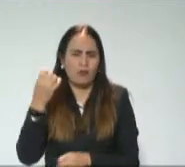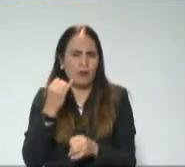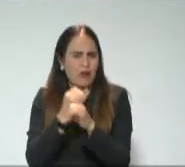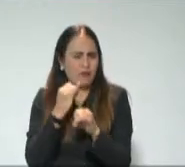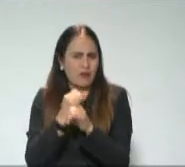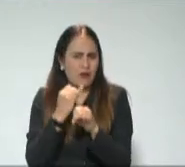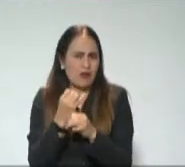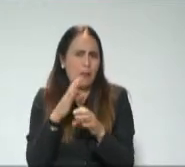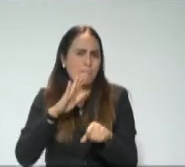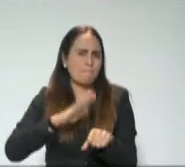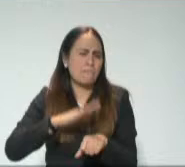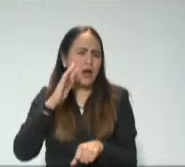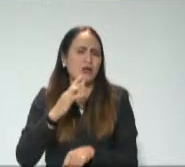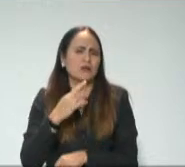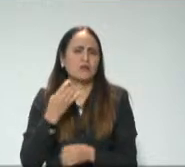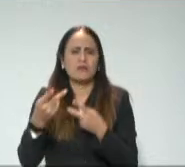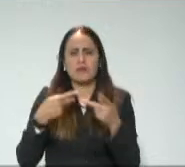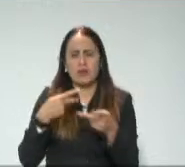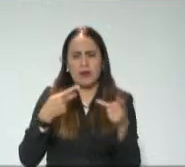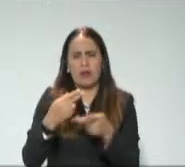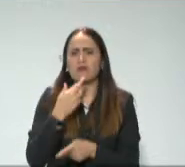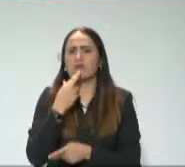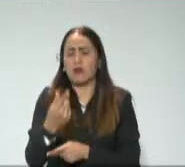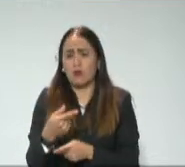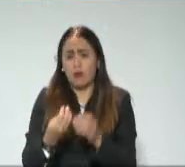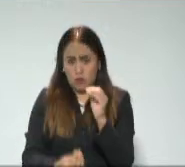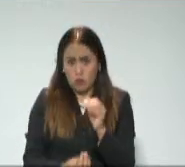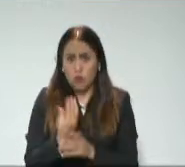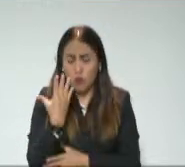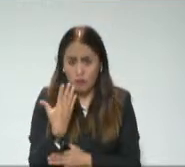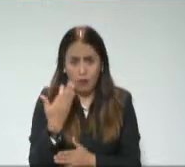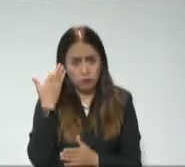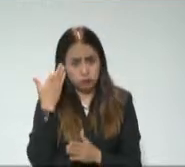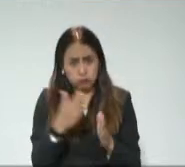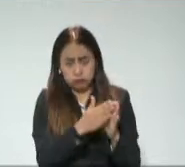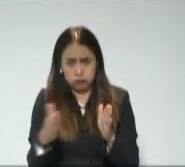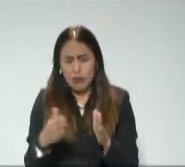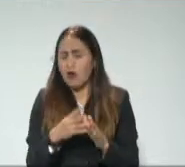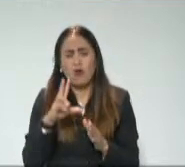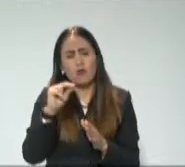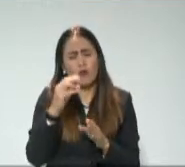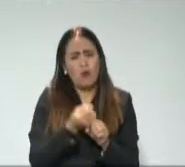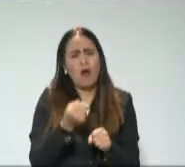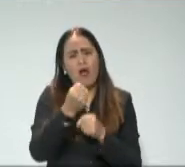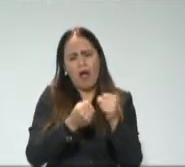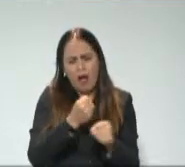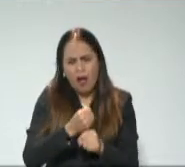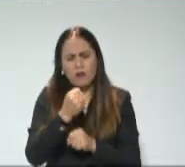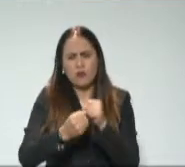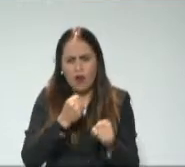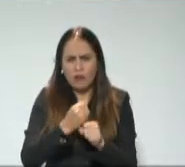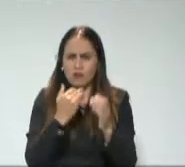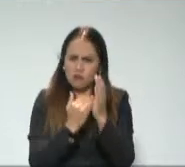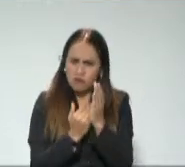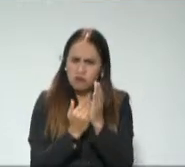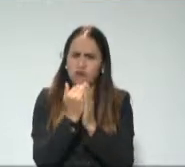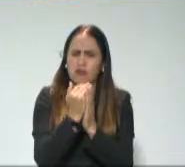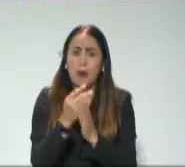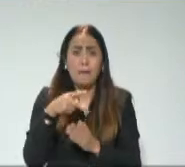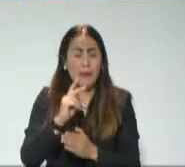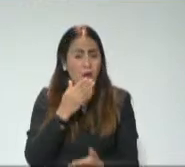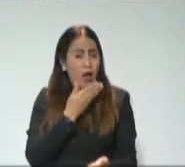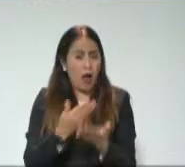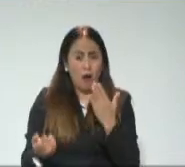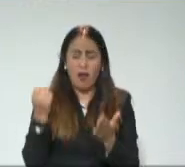eh una una agenda que no es nueva tenemos ya en el mundo muchos años de ir avanzando pero que hoy en día se nos